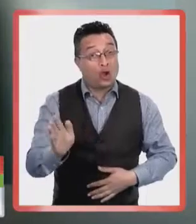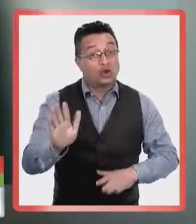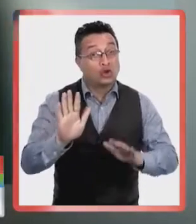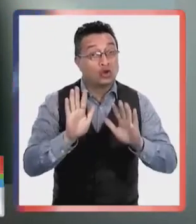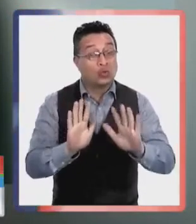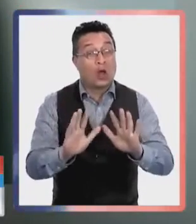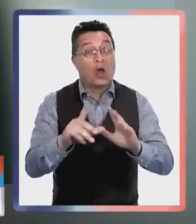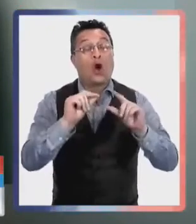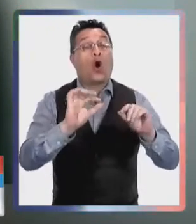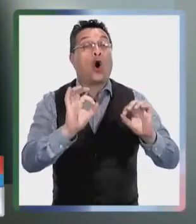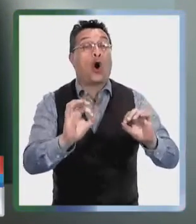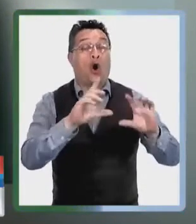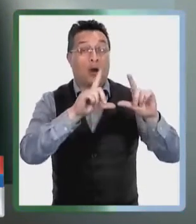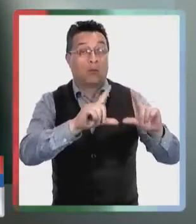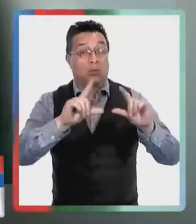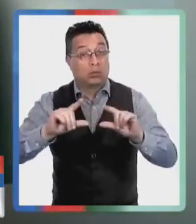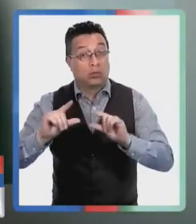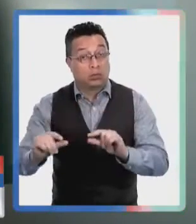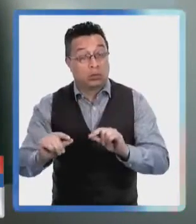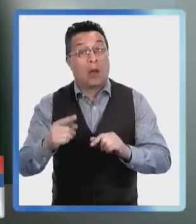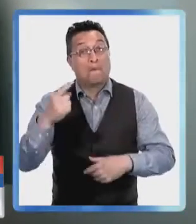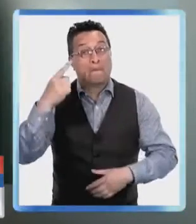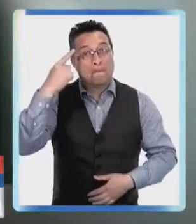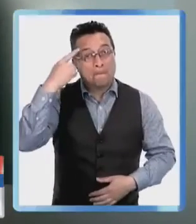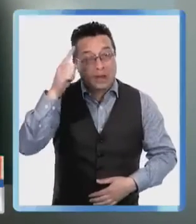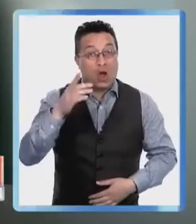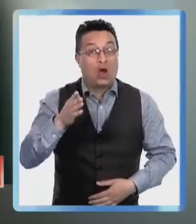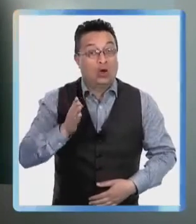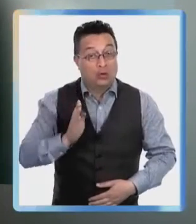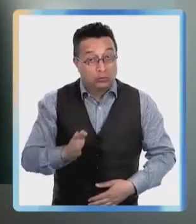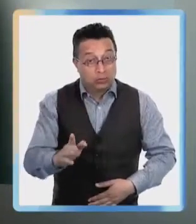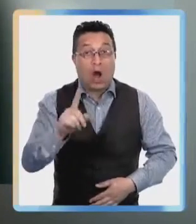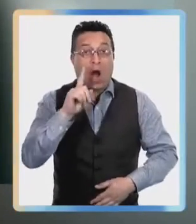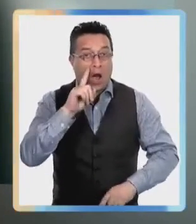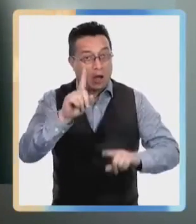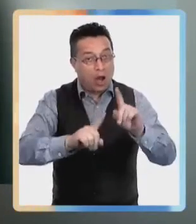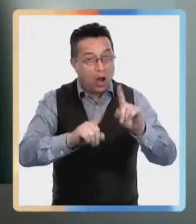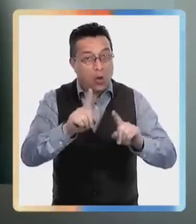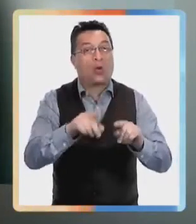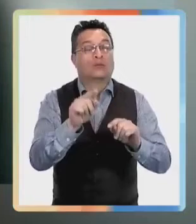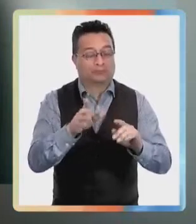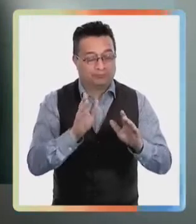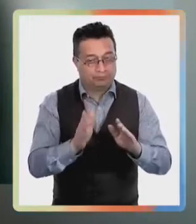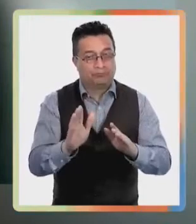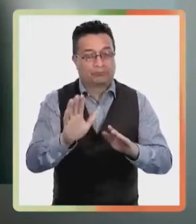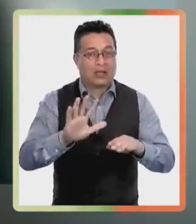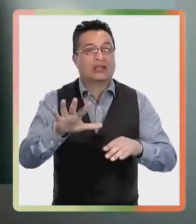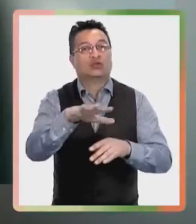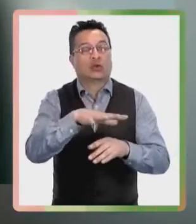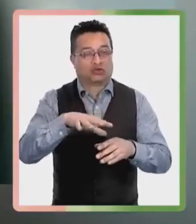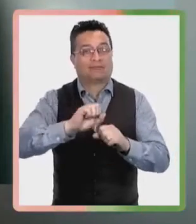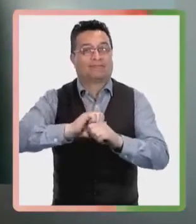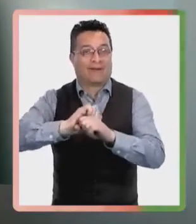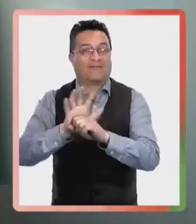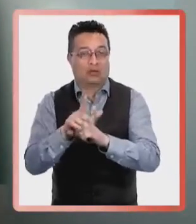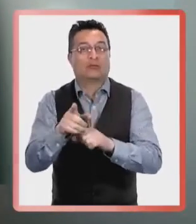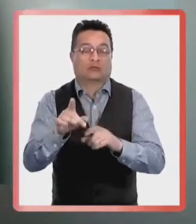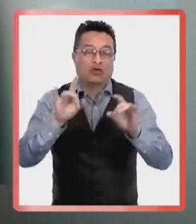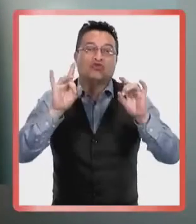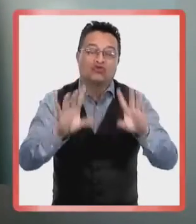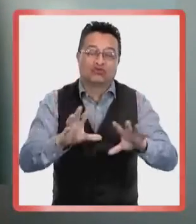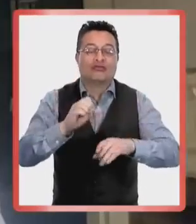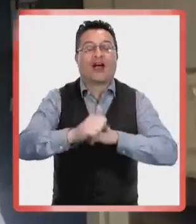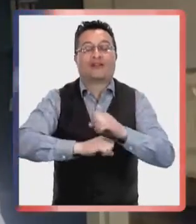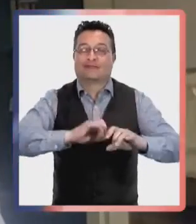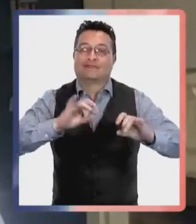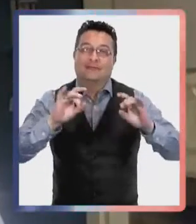mantiene o va disminuyendo, entonces pero hay casos, sigue manteniéndose la circulación del virus, entonces se considera